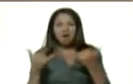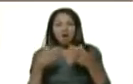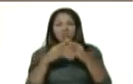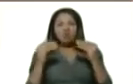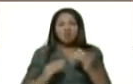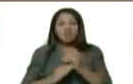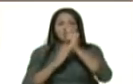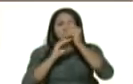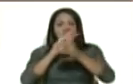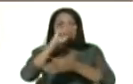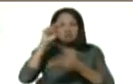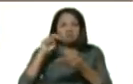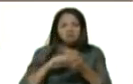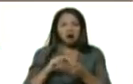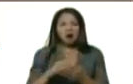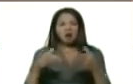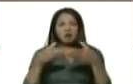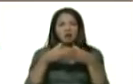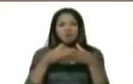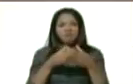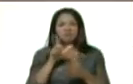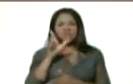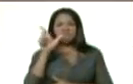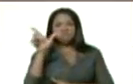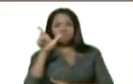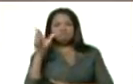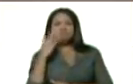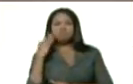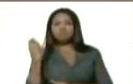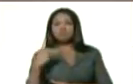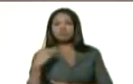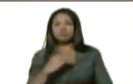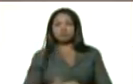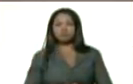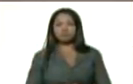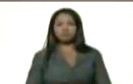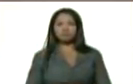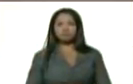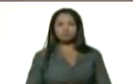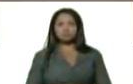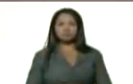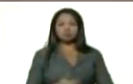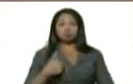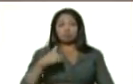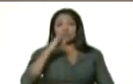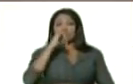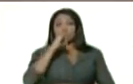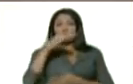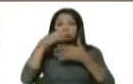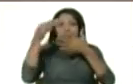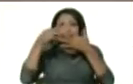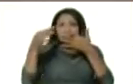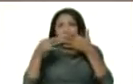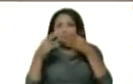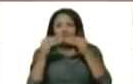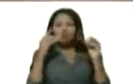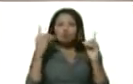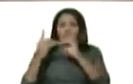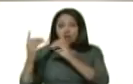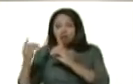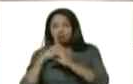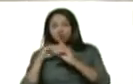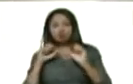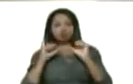dirección nacional del Partido Socialista, de la Juventud Socialista. Les he informado detalles de los diálogos que estamos